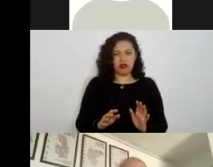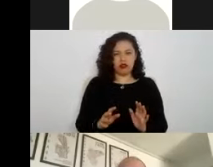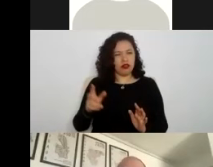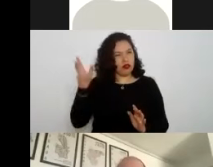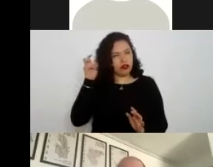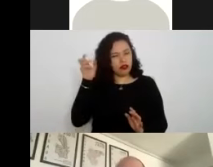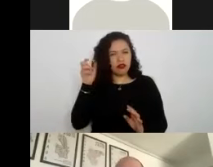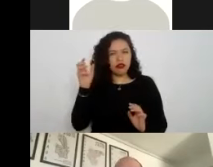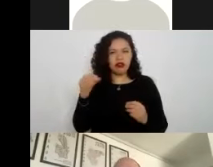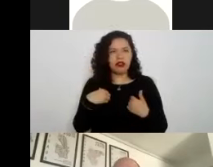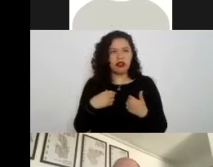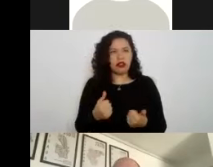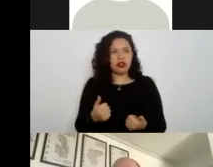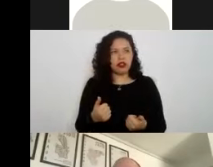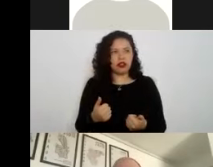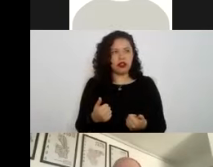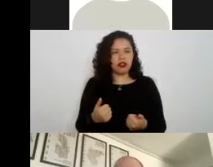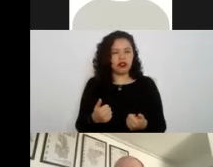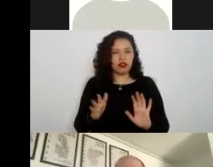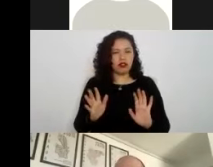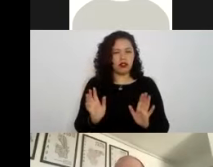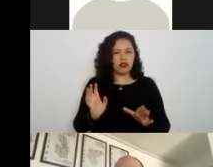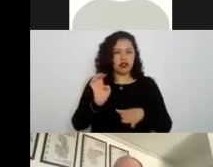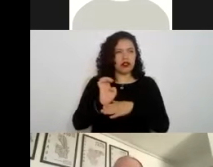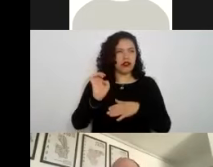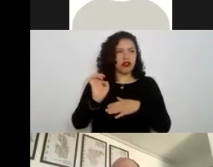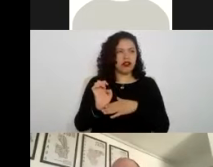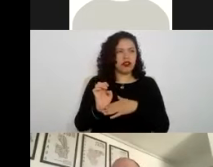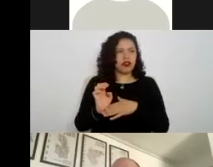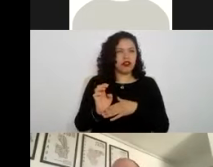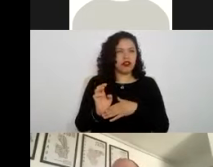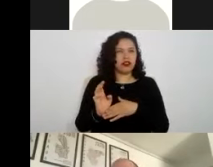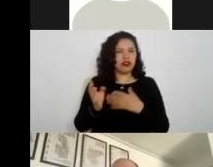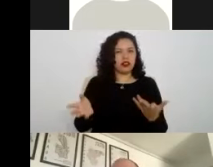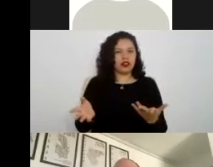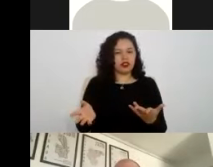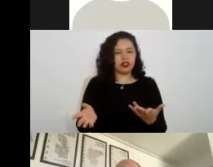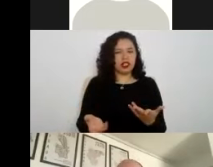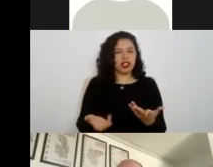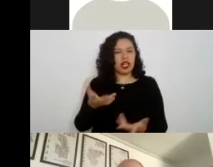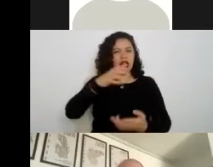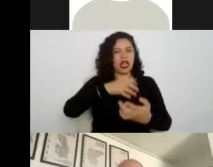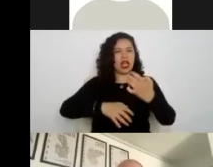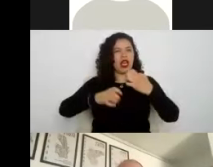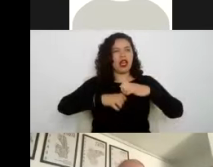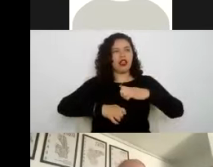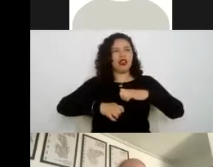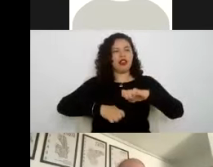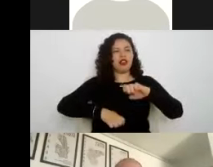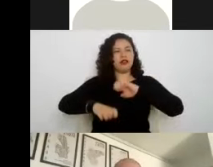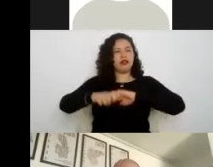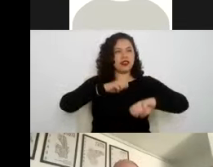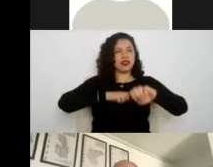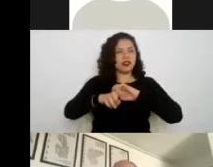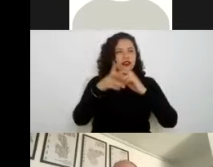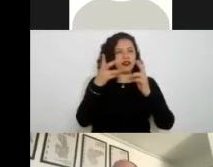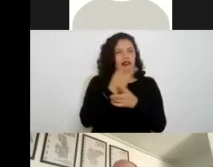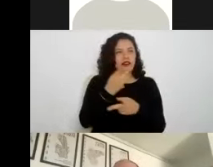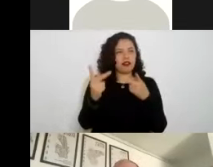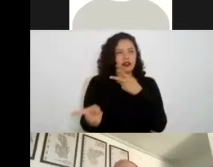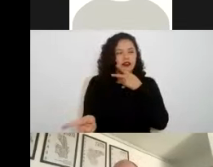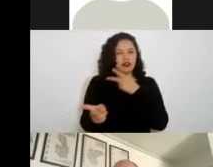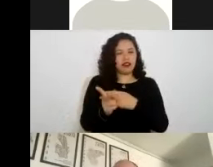ahí hay un potencial enorme. Entonces, bueno, en ese estado las empresas empiezan a enseñar más bien el producto, el servicio y el